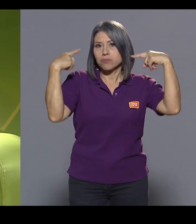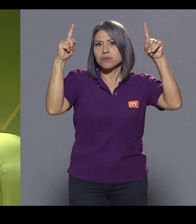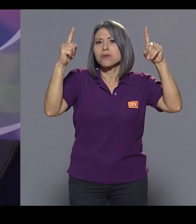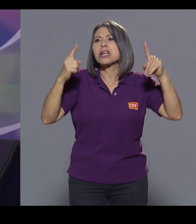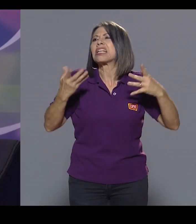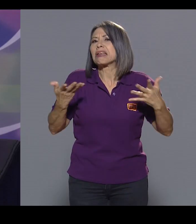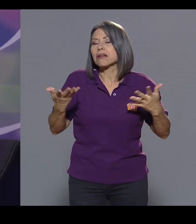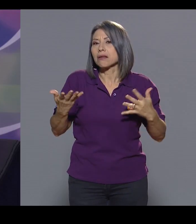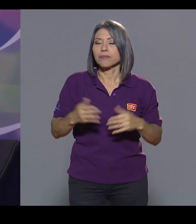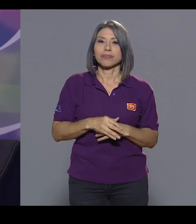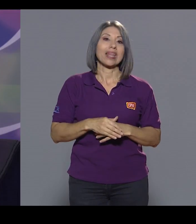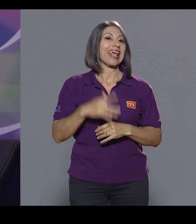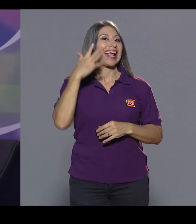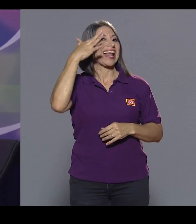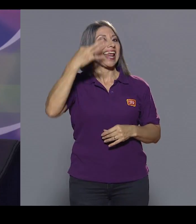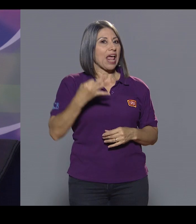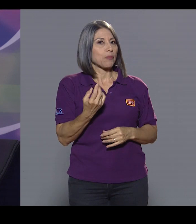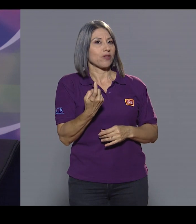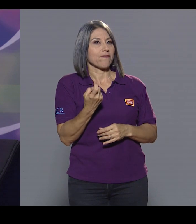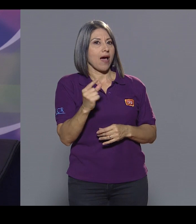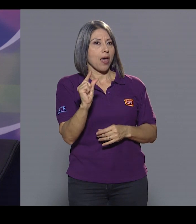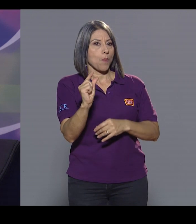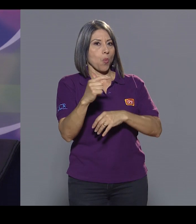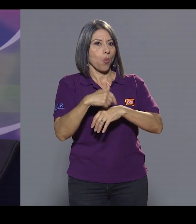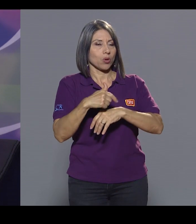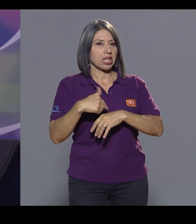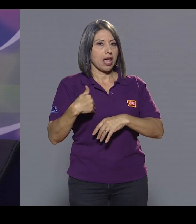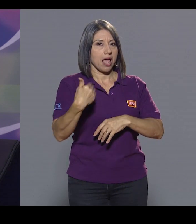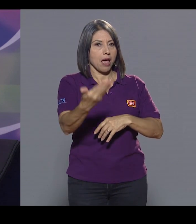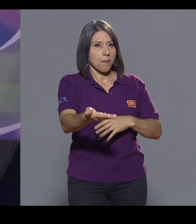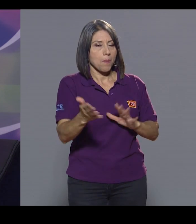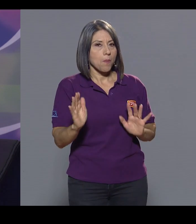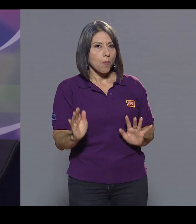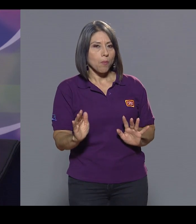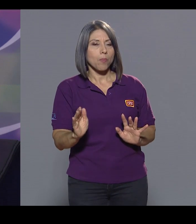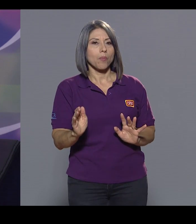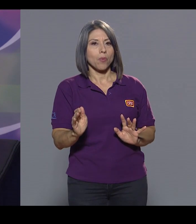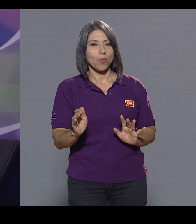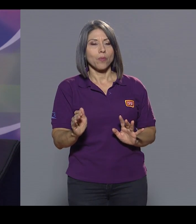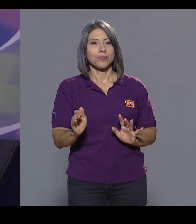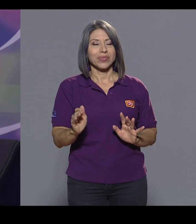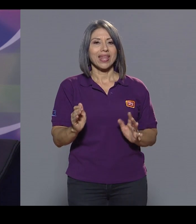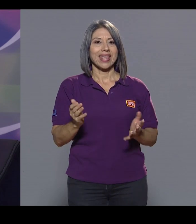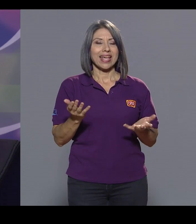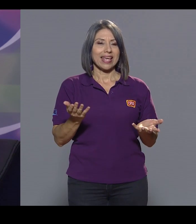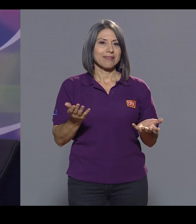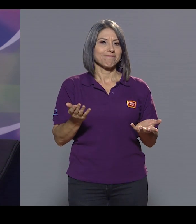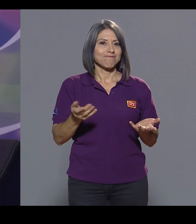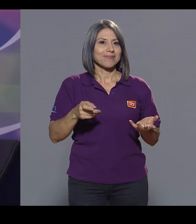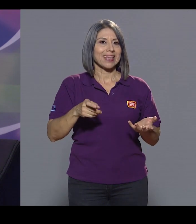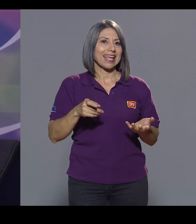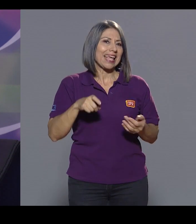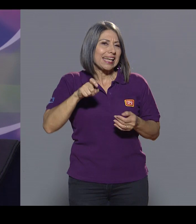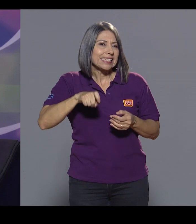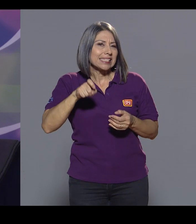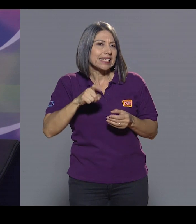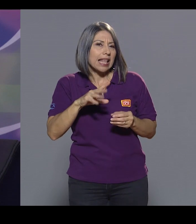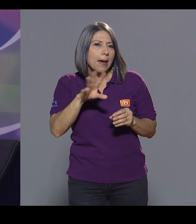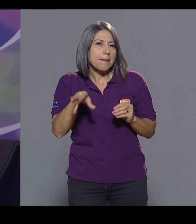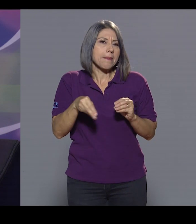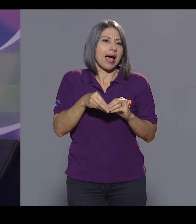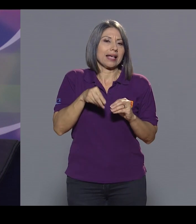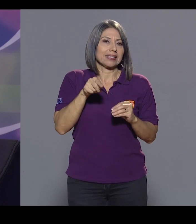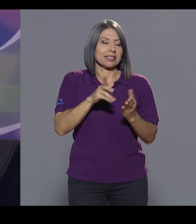ley? Creemos que muy poco tiempo es lo que tendría que llevar más este